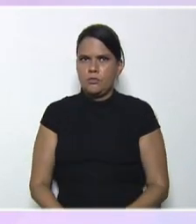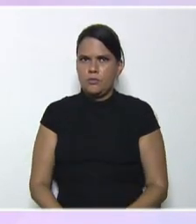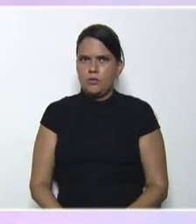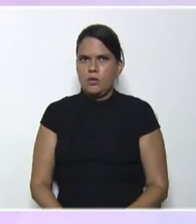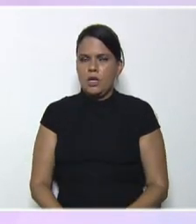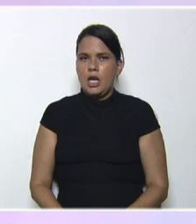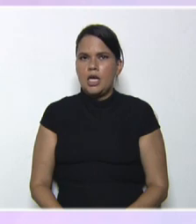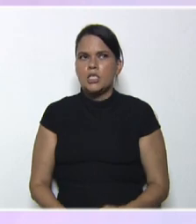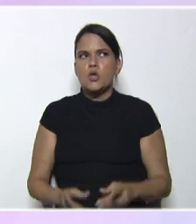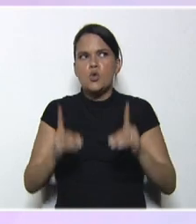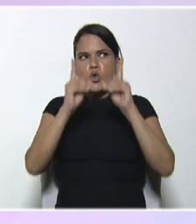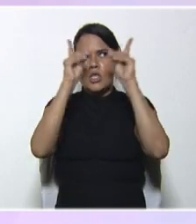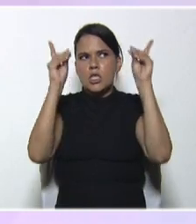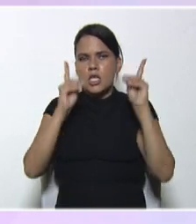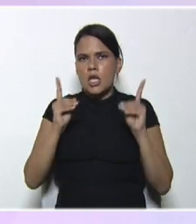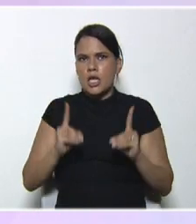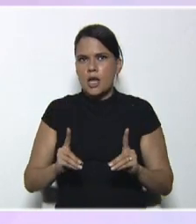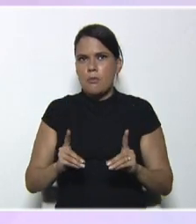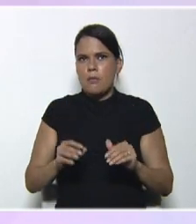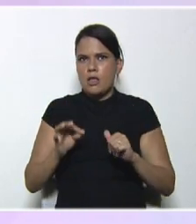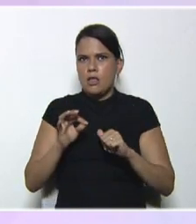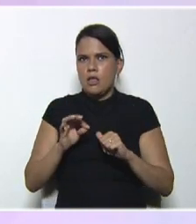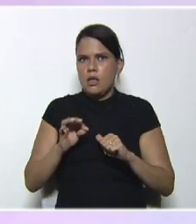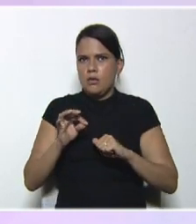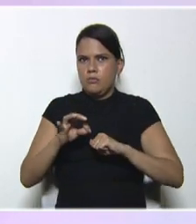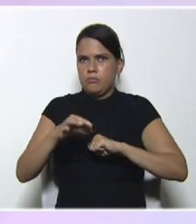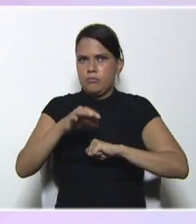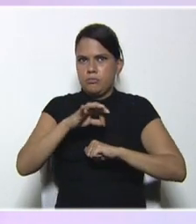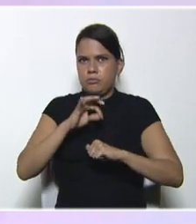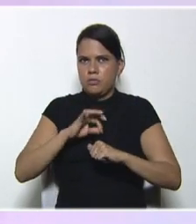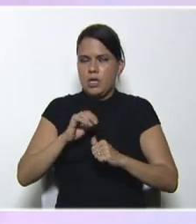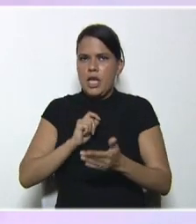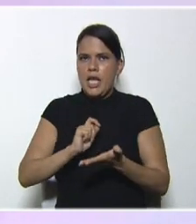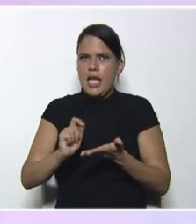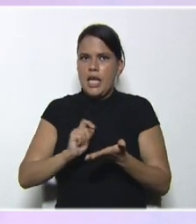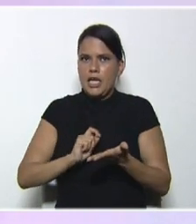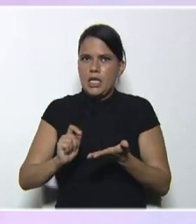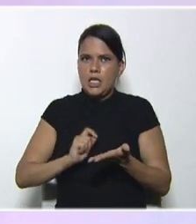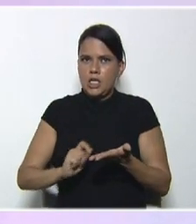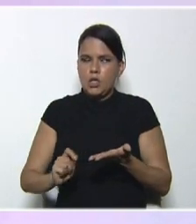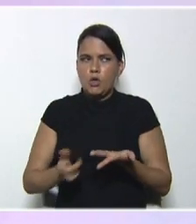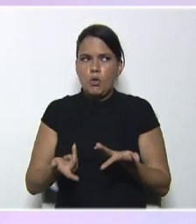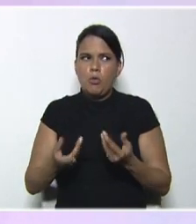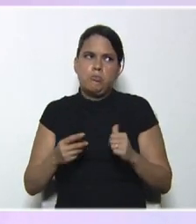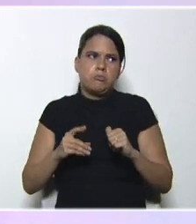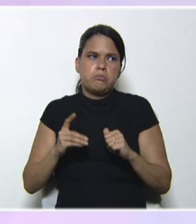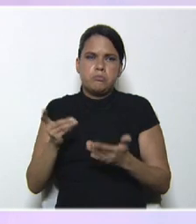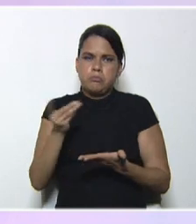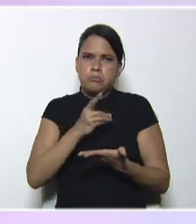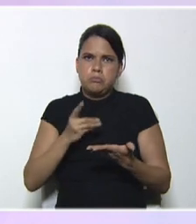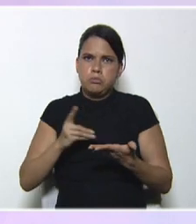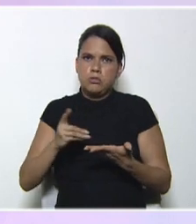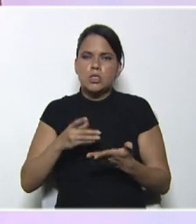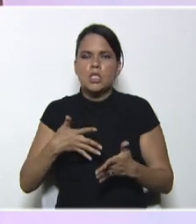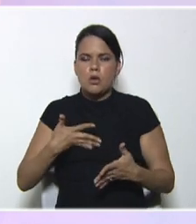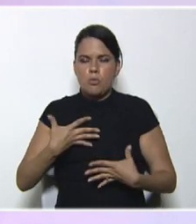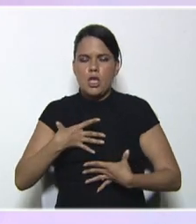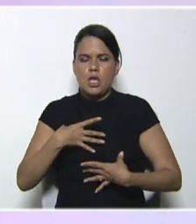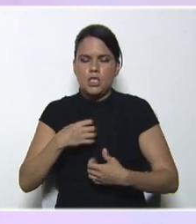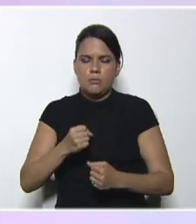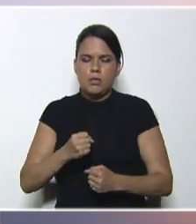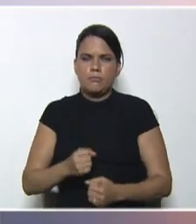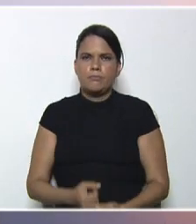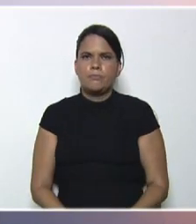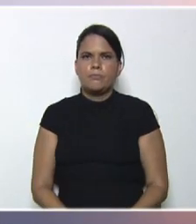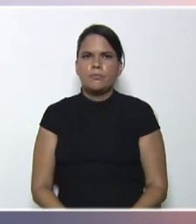diagrama del modelo. De las dos maneras, escrito o representación de un diagrama, se lo pueden aceptar y se lo podemos